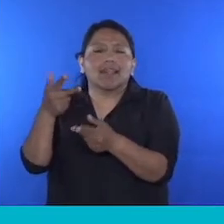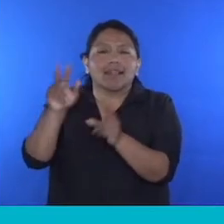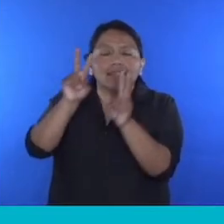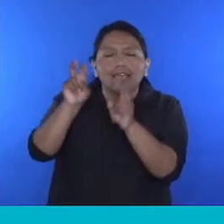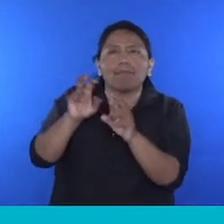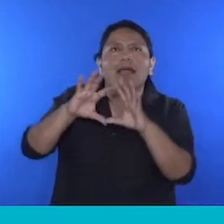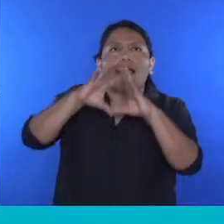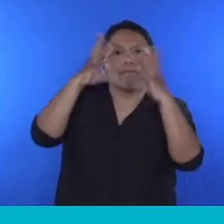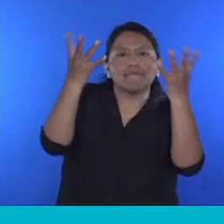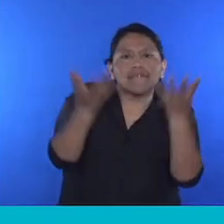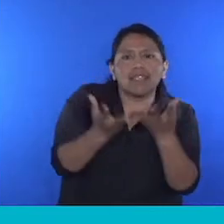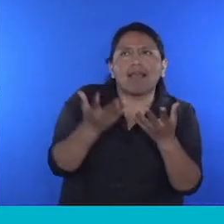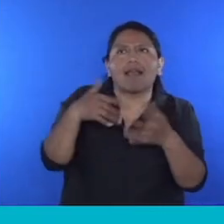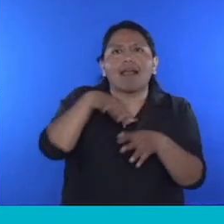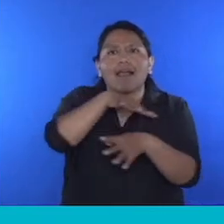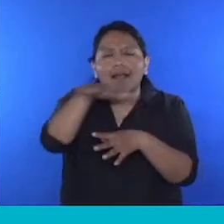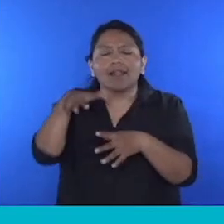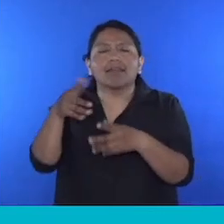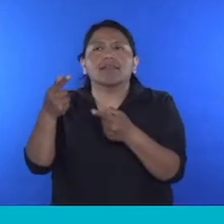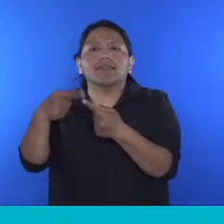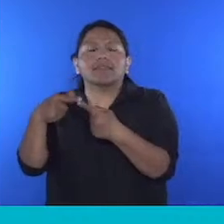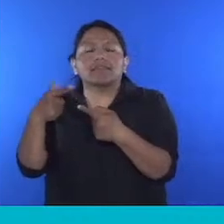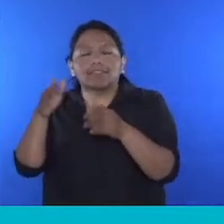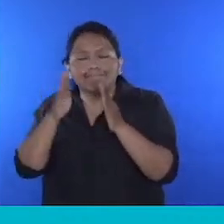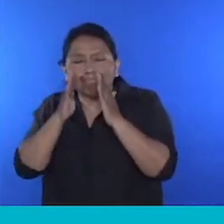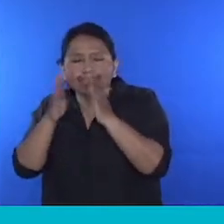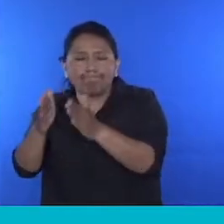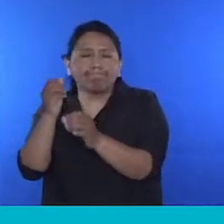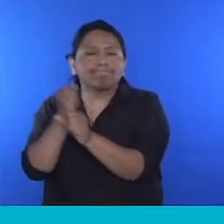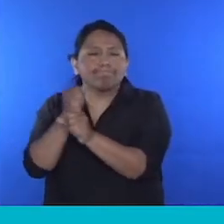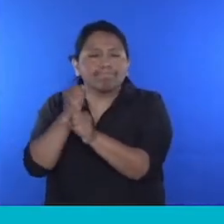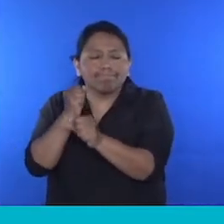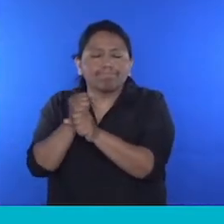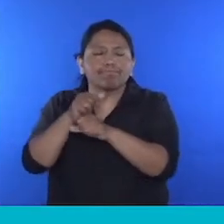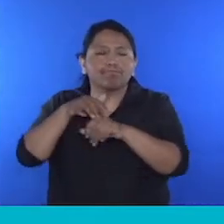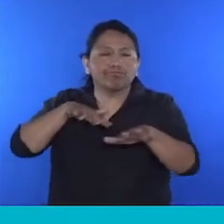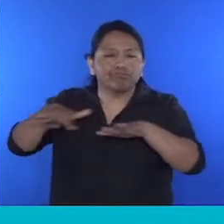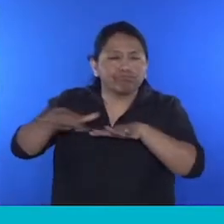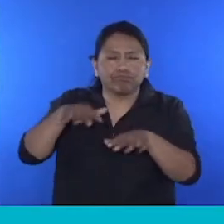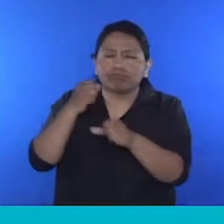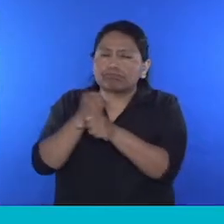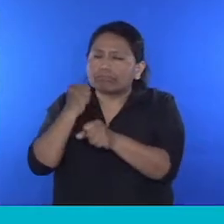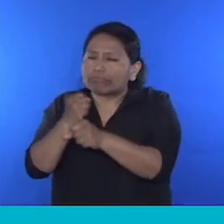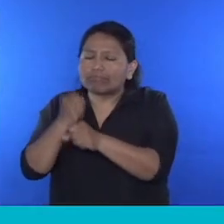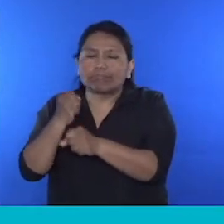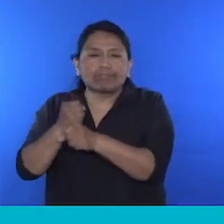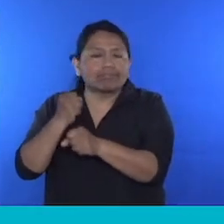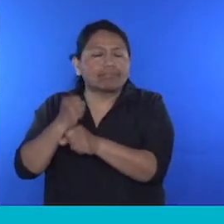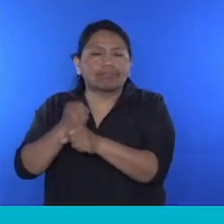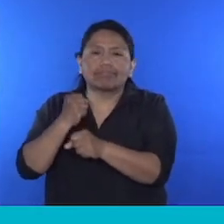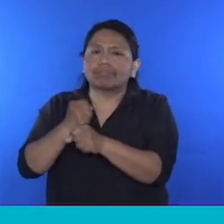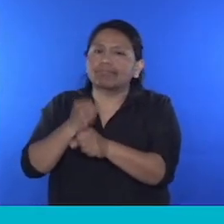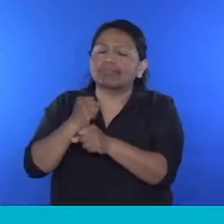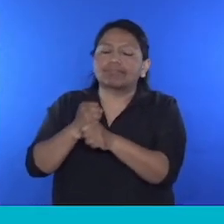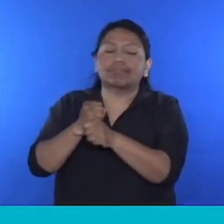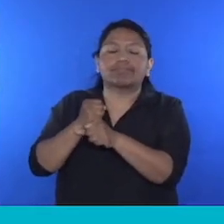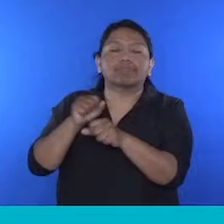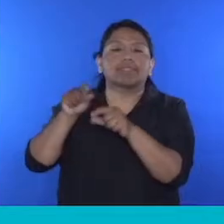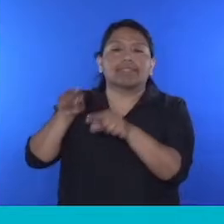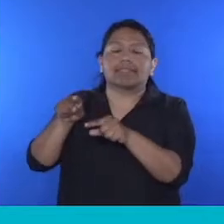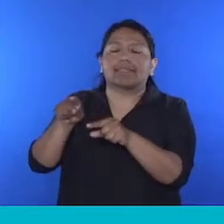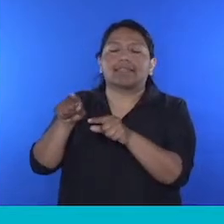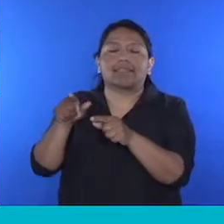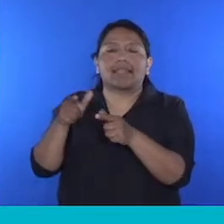cuestiones ambientales, pero que también se trabajó arduamente y activamente en lo que tiene que ver con